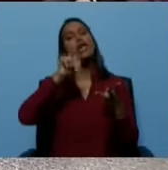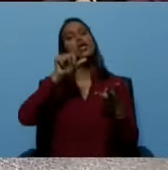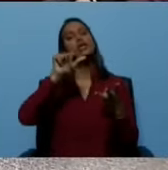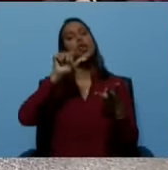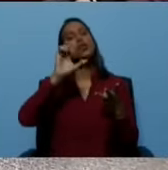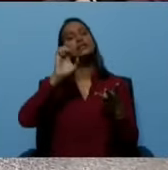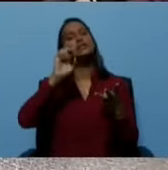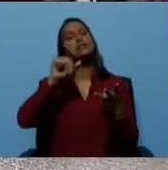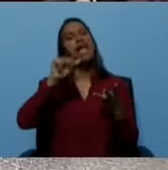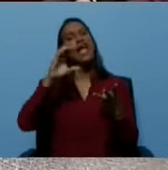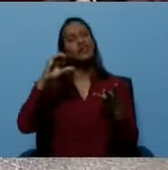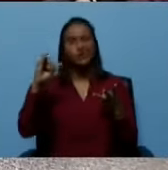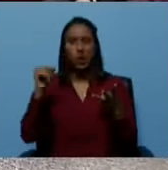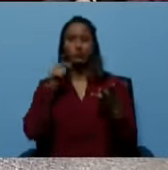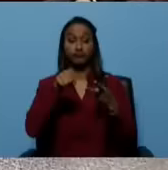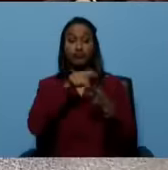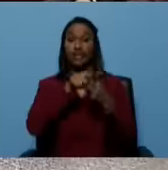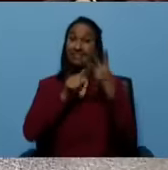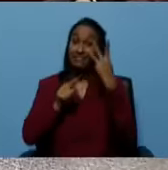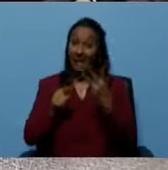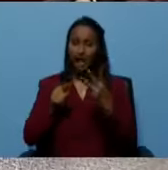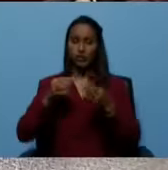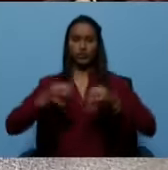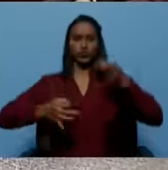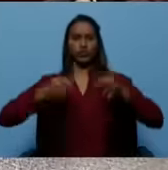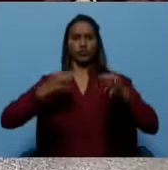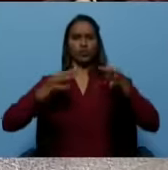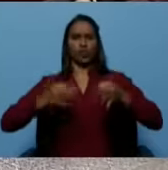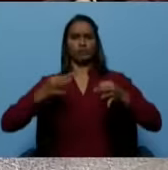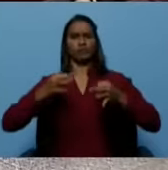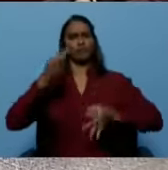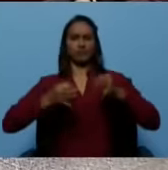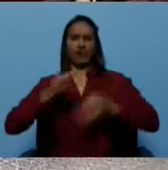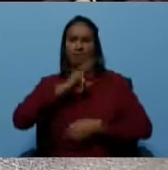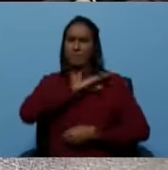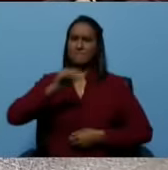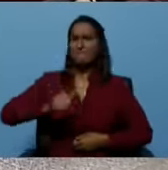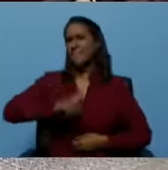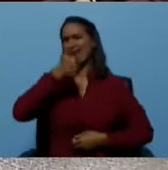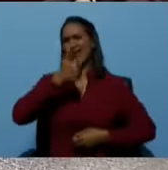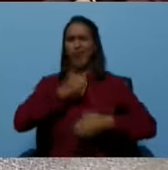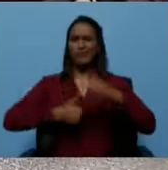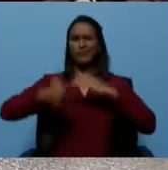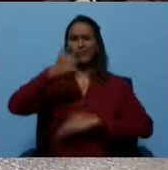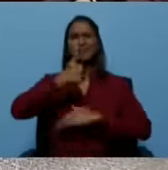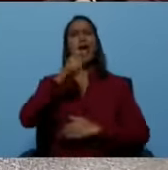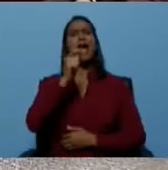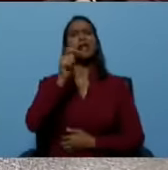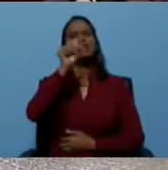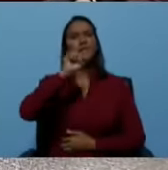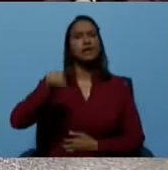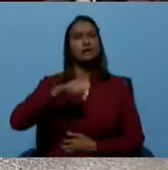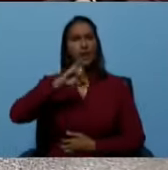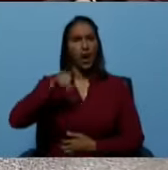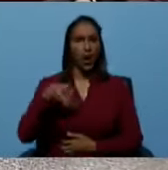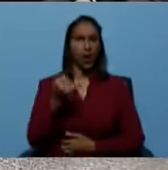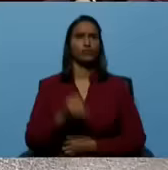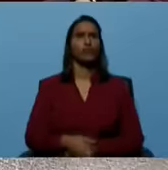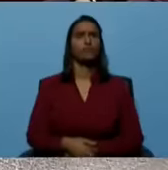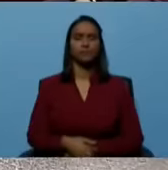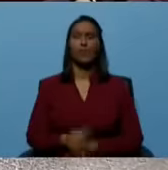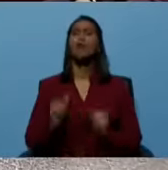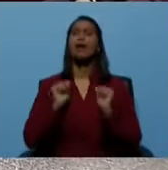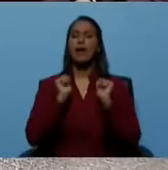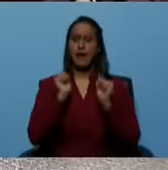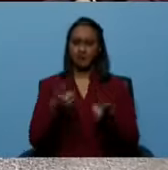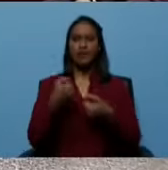la sala electoral del Tribunal Supremo de Justicia. Estamos a la espera de ellos para lo que será ya el inicio de esta audiencia, donde ha comparecido el día de hoy el jefe de